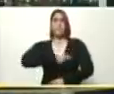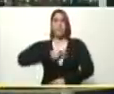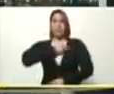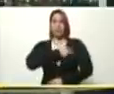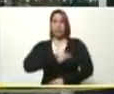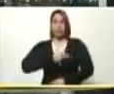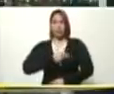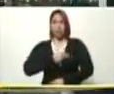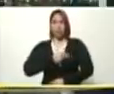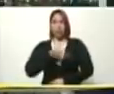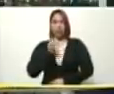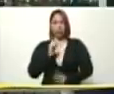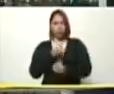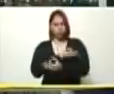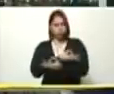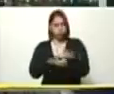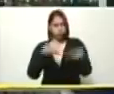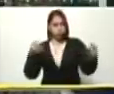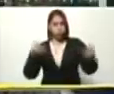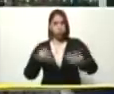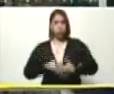Por eso es tan exitoso.